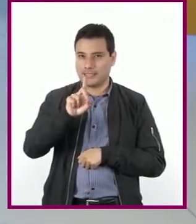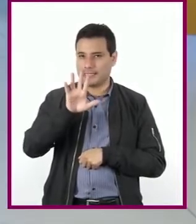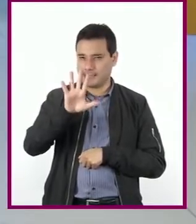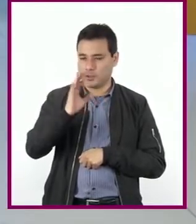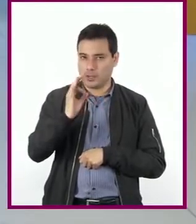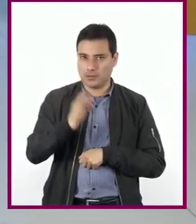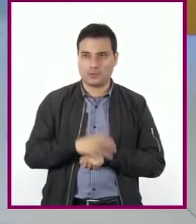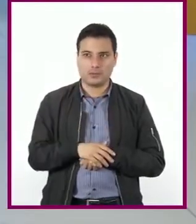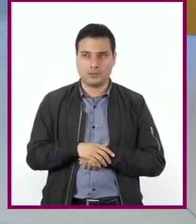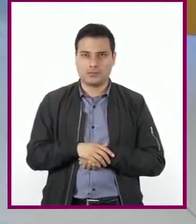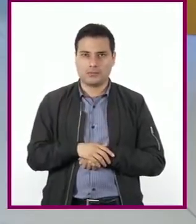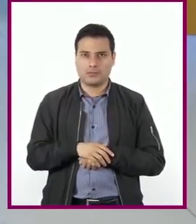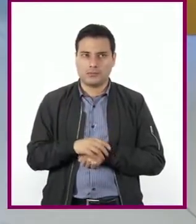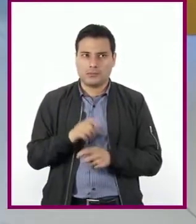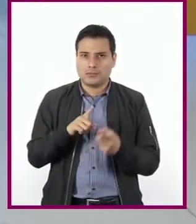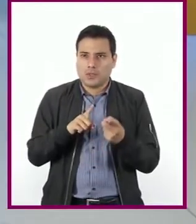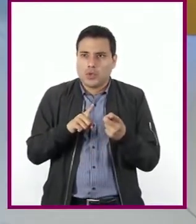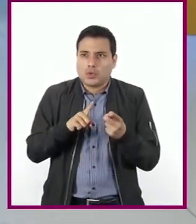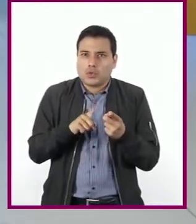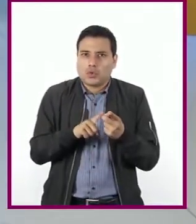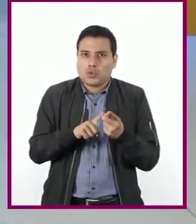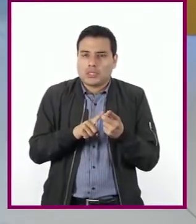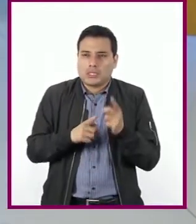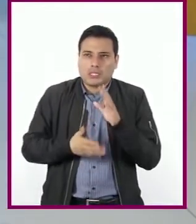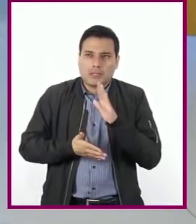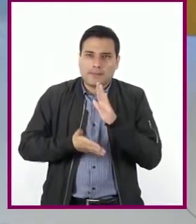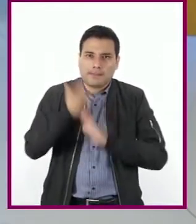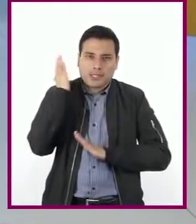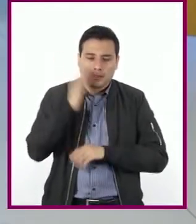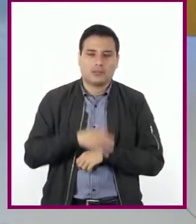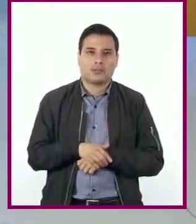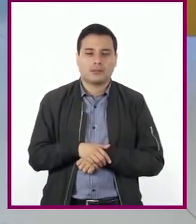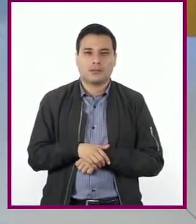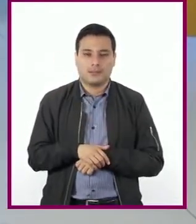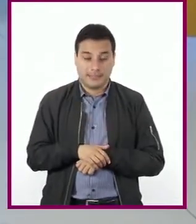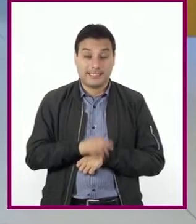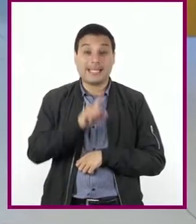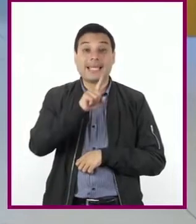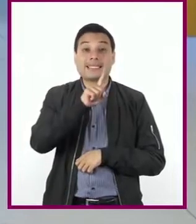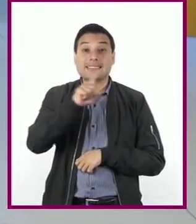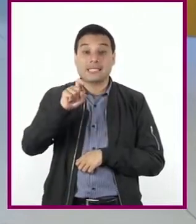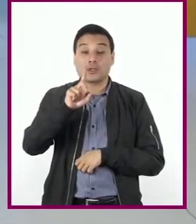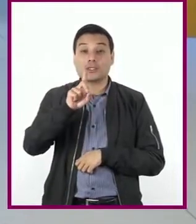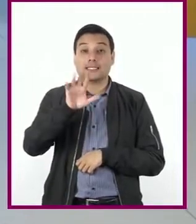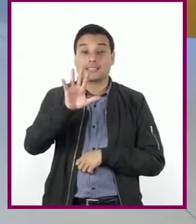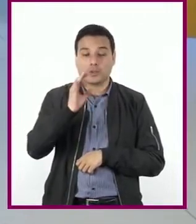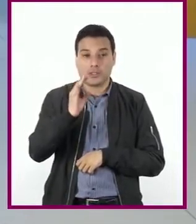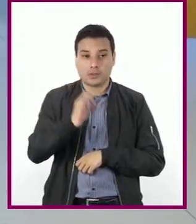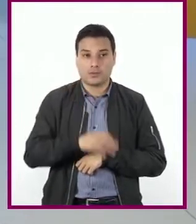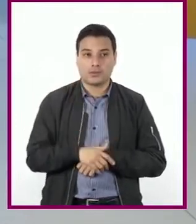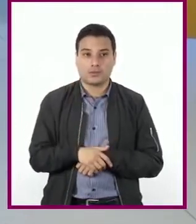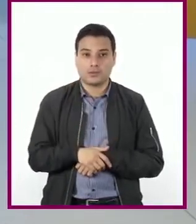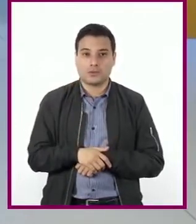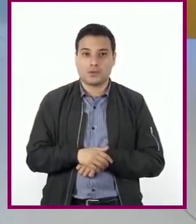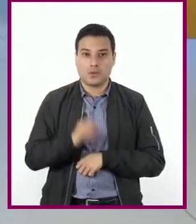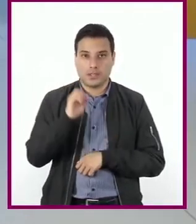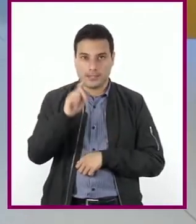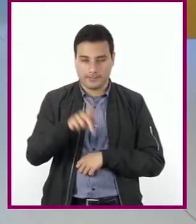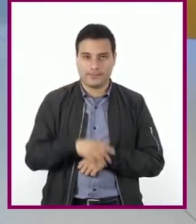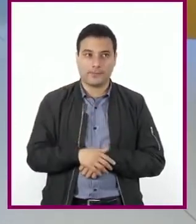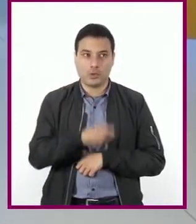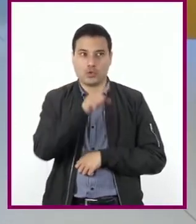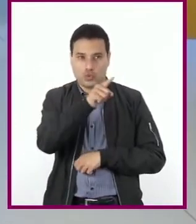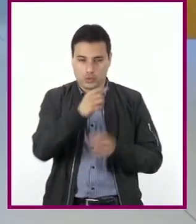¿Y hacia dónde va a ser el movimiento, maestra? Va a ser a 135 grados. Entonces tú tomas de ese extremo